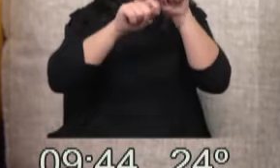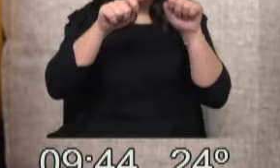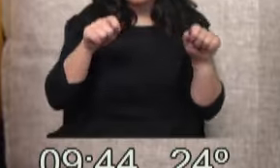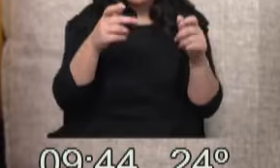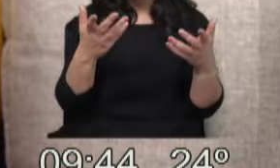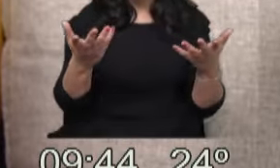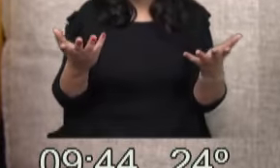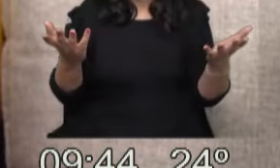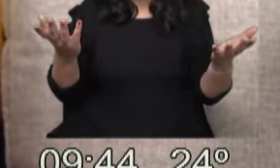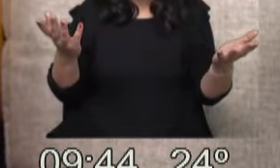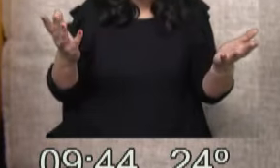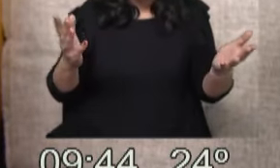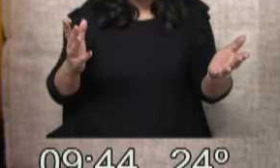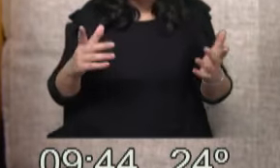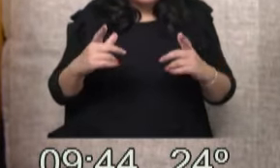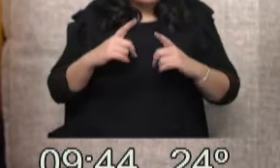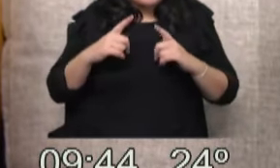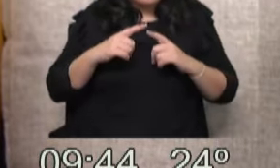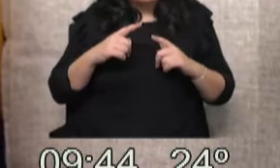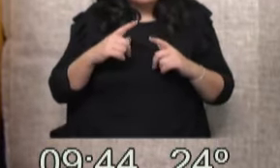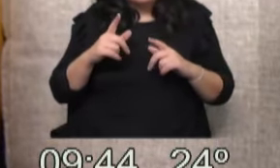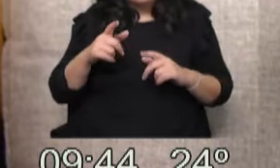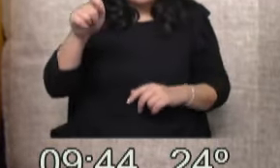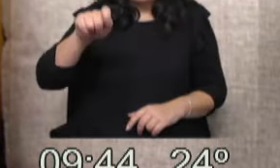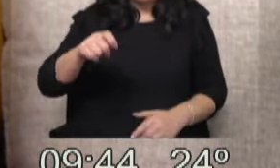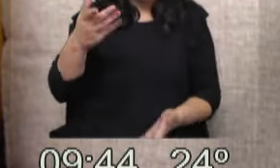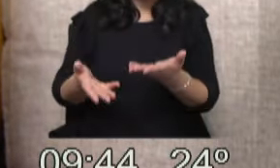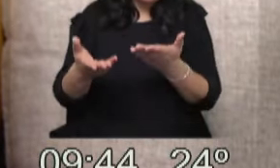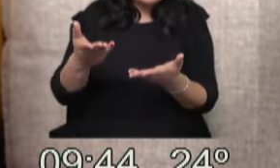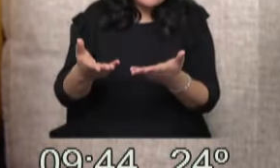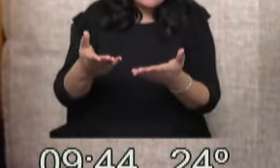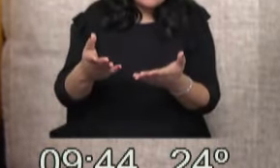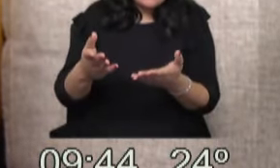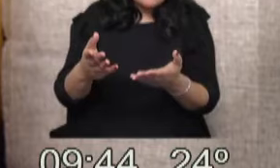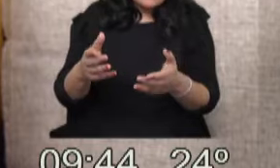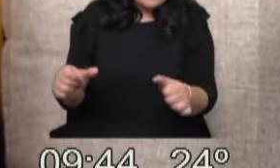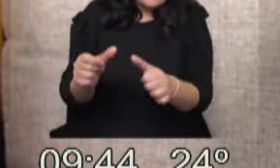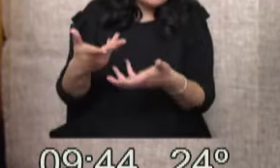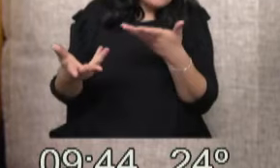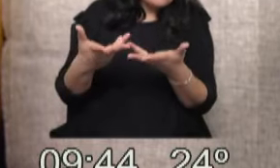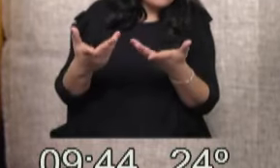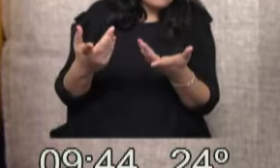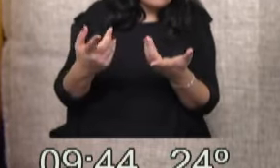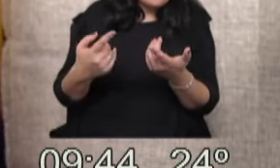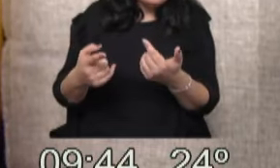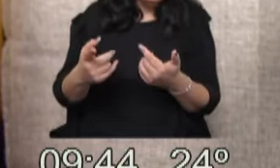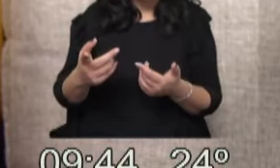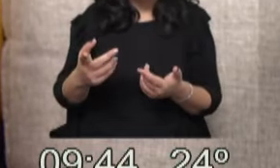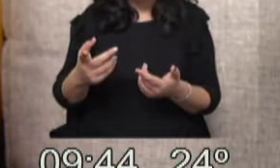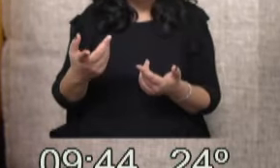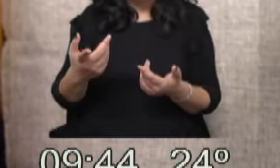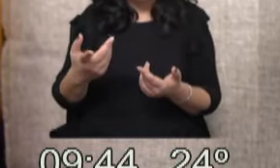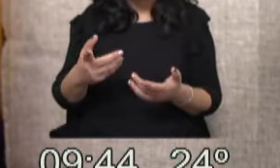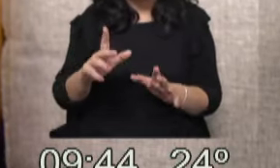es como que Esperamos que actúe la justicia y la justicia demasiado hace para este Lo que implica descubrir